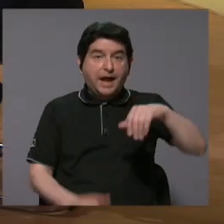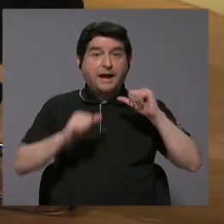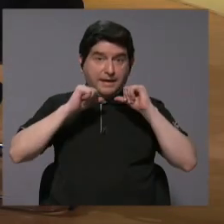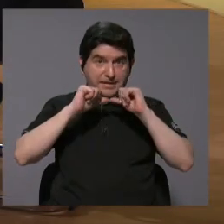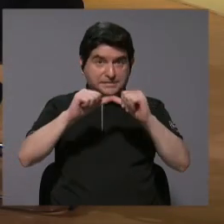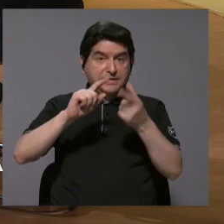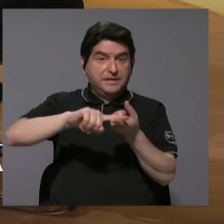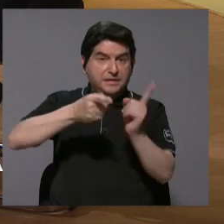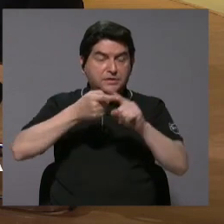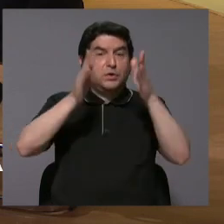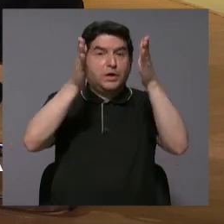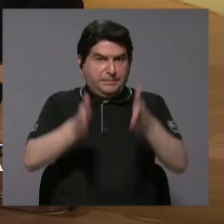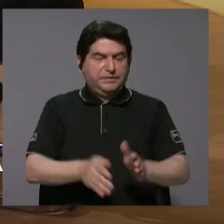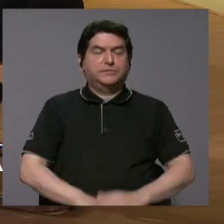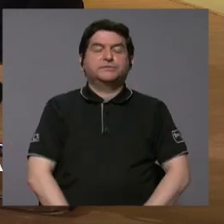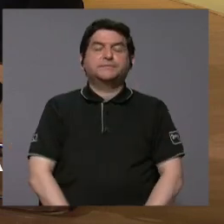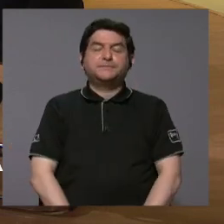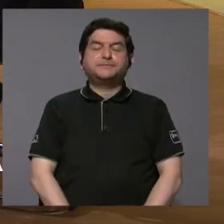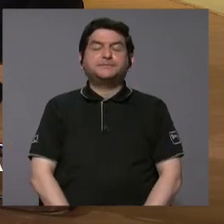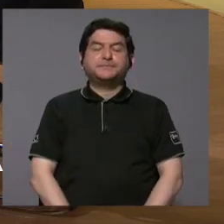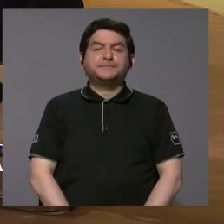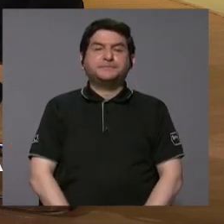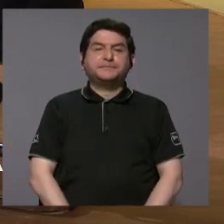Continuamos, amigas y amigos,